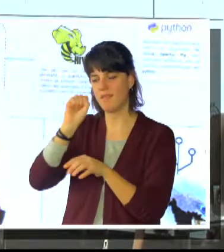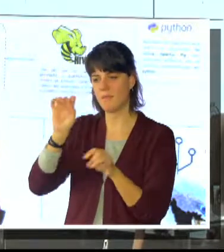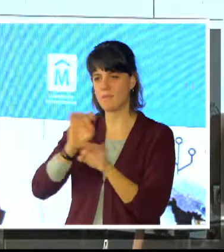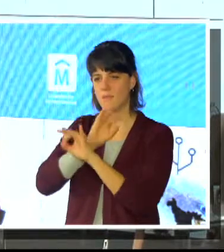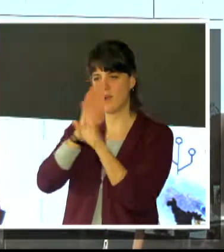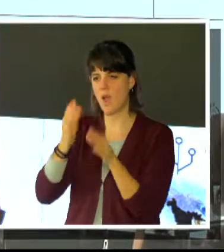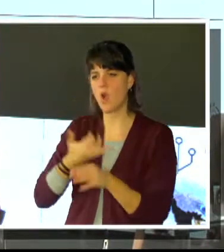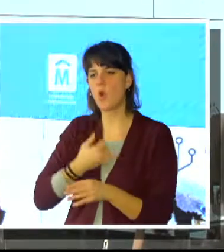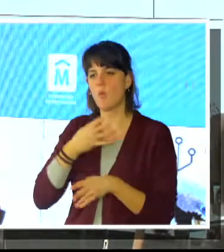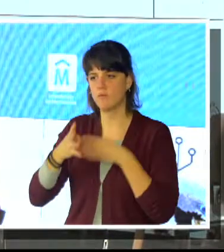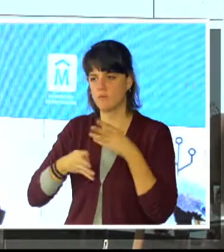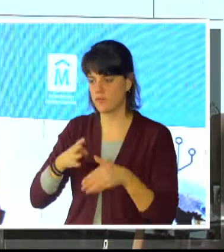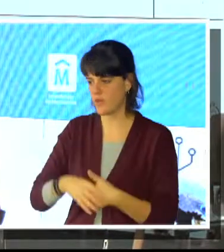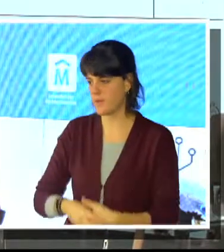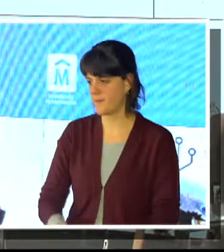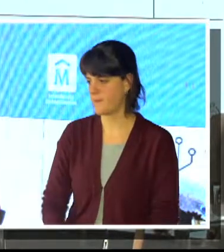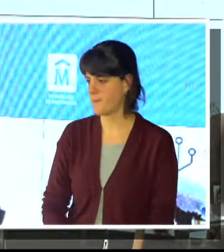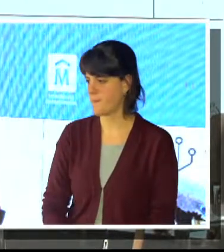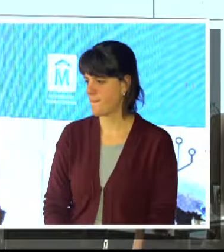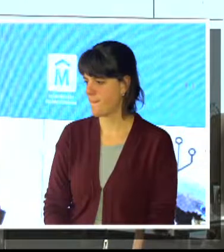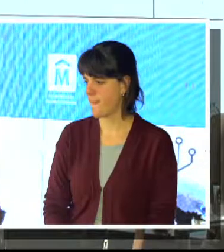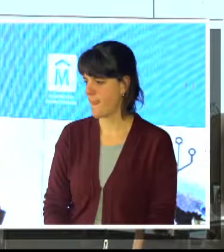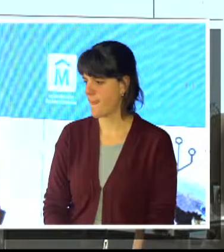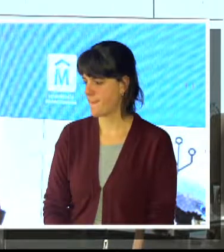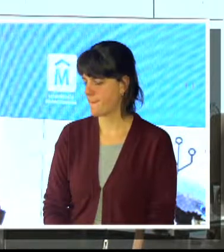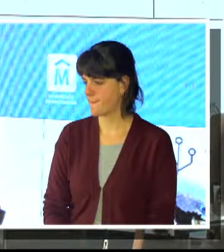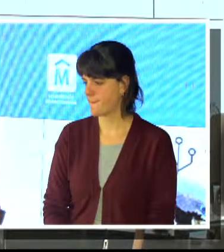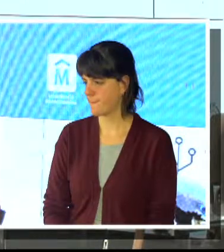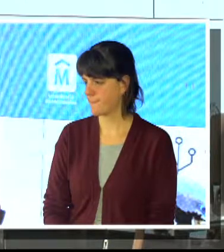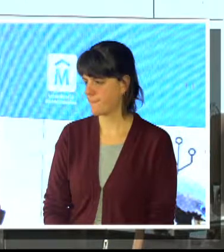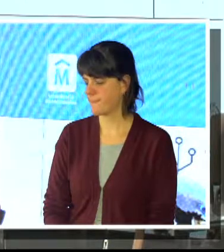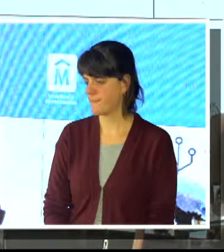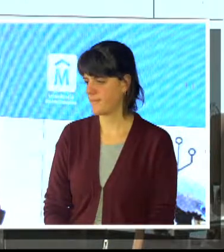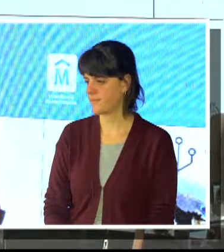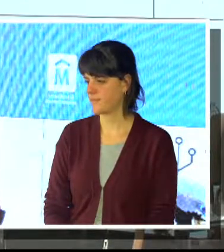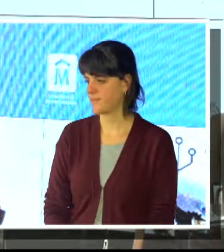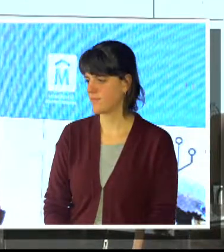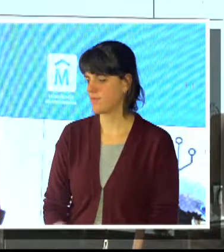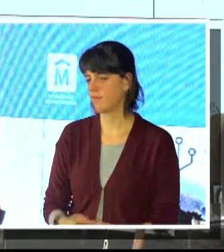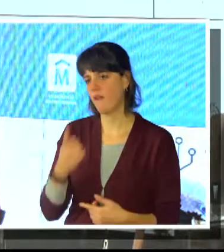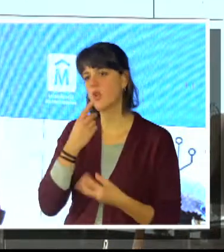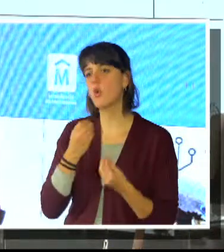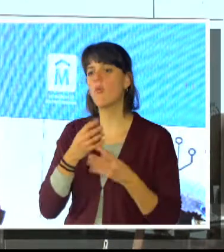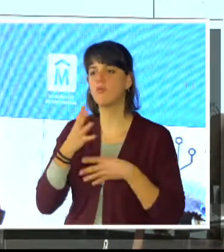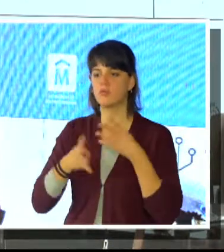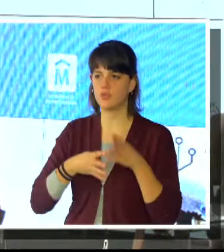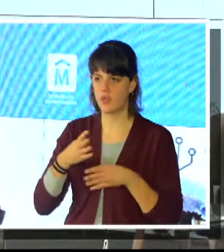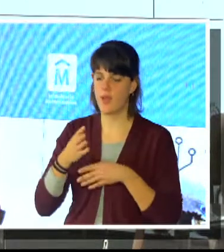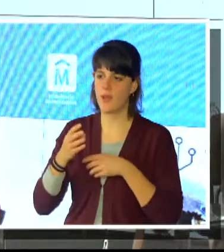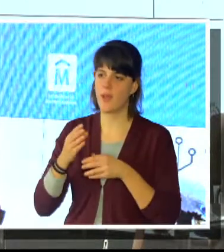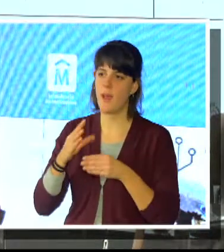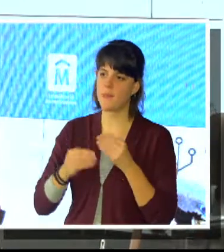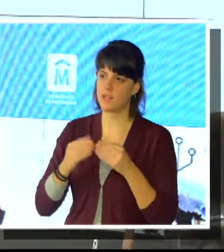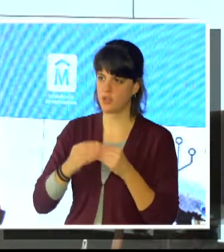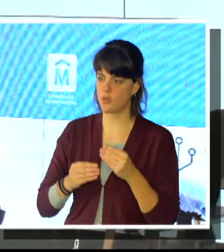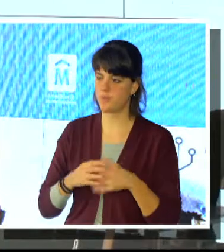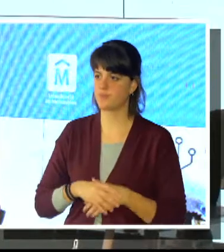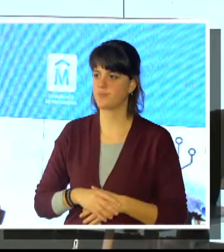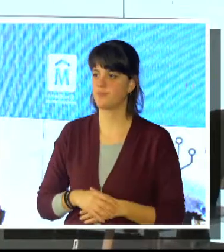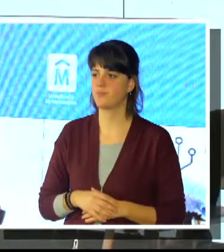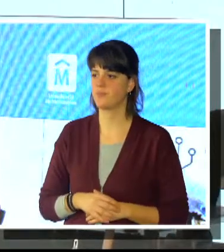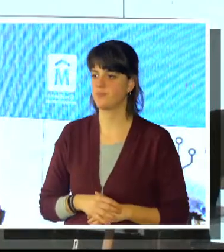Bueno, esa es la aplicación de control de horarios. Ahora le voy a hablar de la aplicación de la velocidad del sistema de transporte público en las principales vías de Montevideo, las